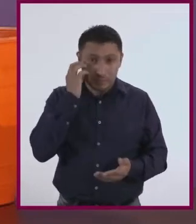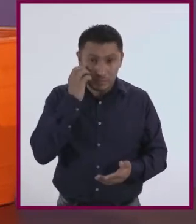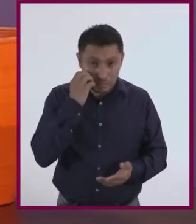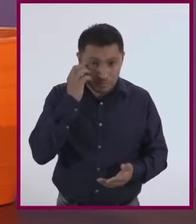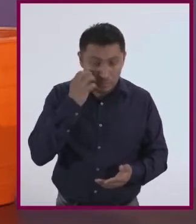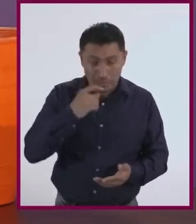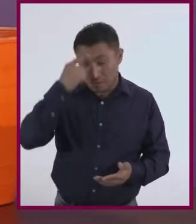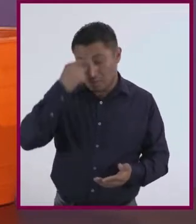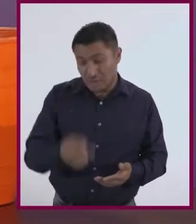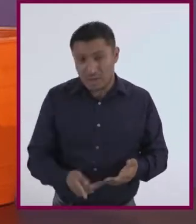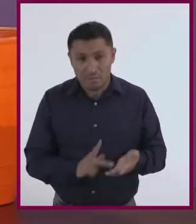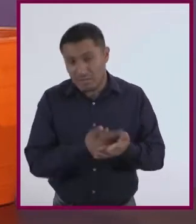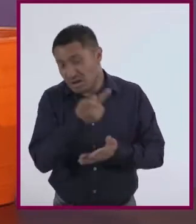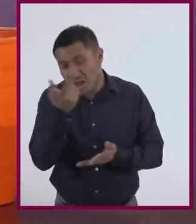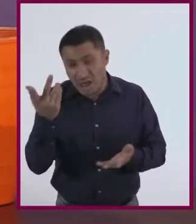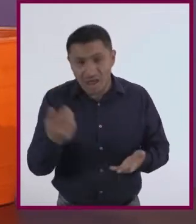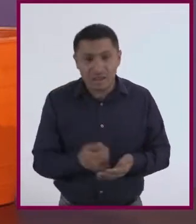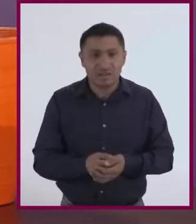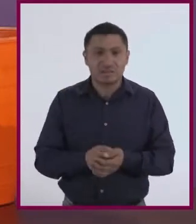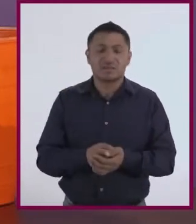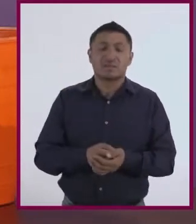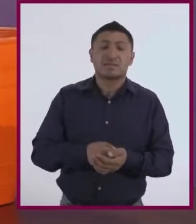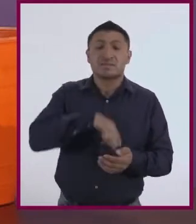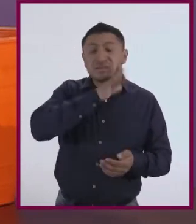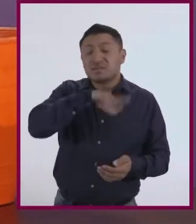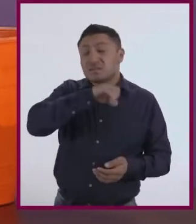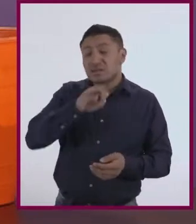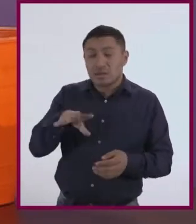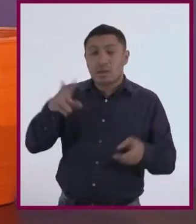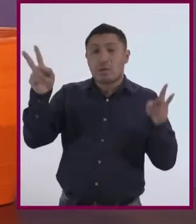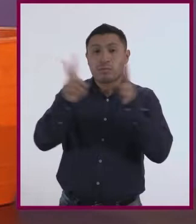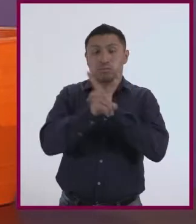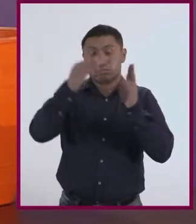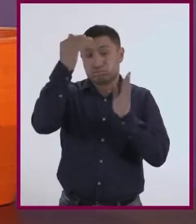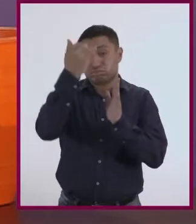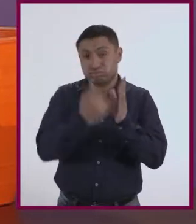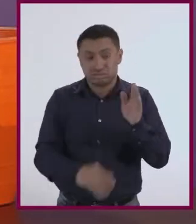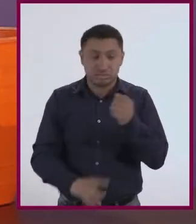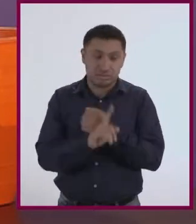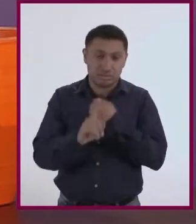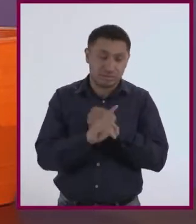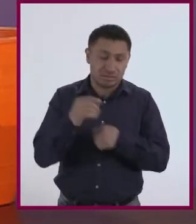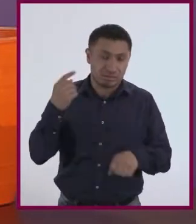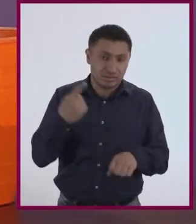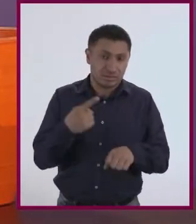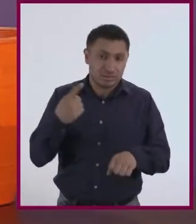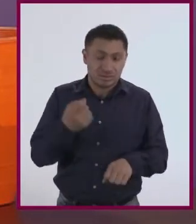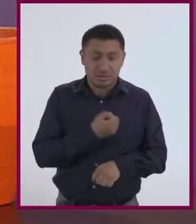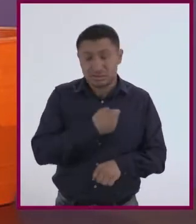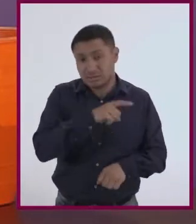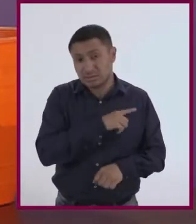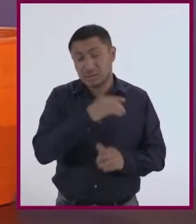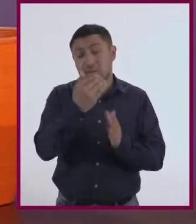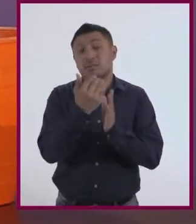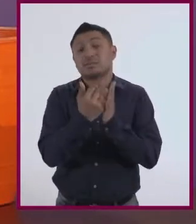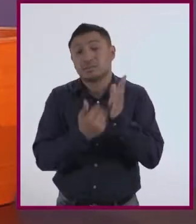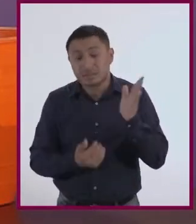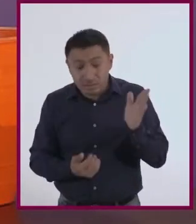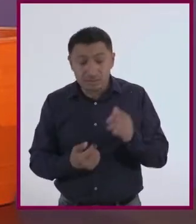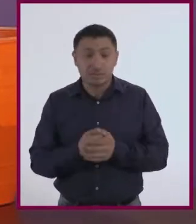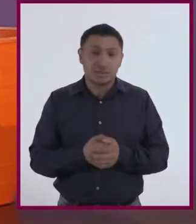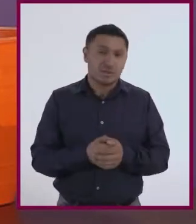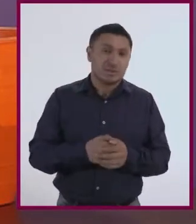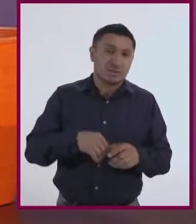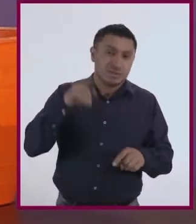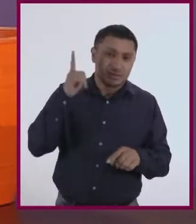abono natural para las plantas de la casa, reduce la contaminación del aire, reduce problemas de salud por gases al quemar desperdicios, reduce